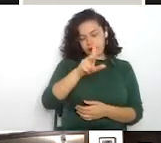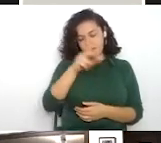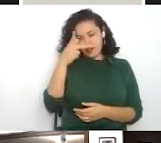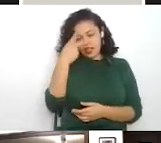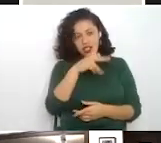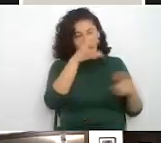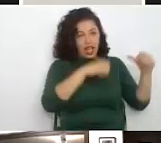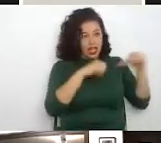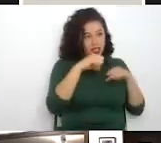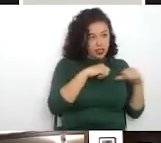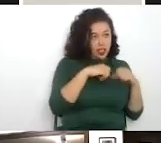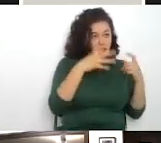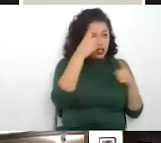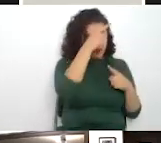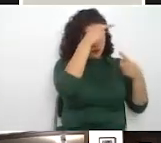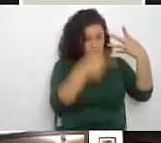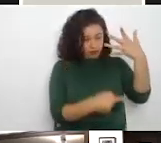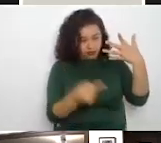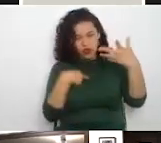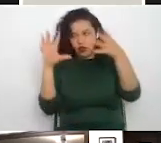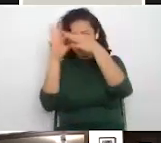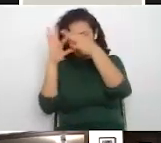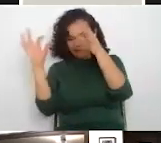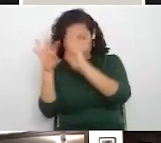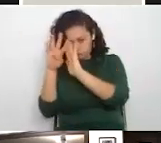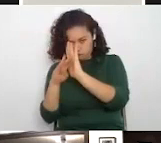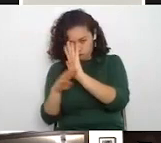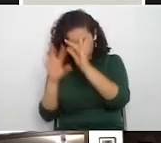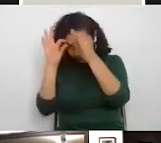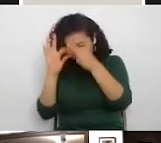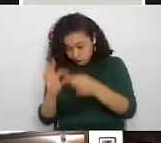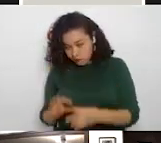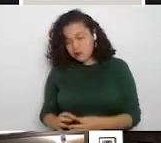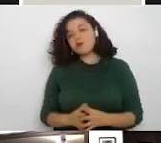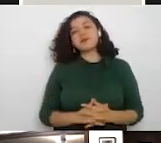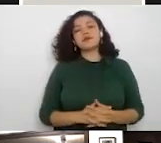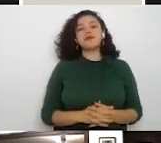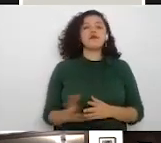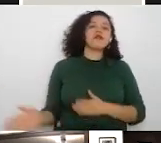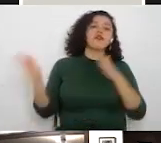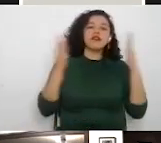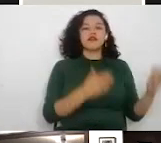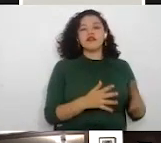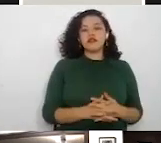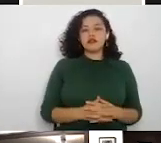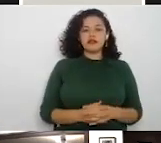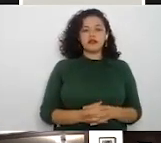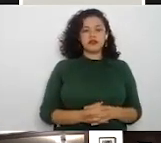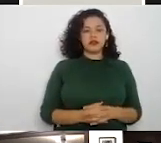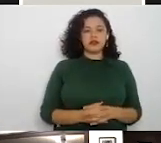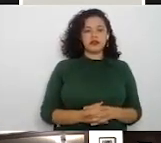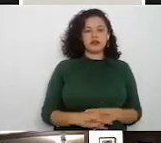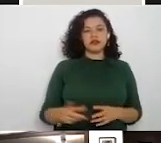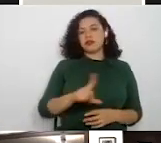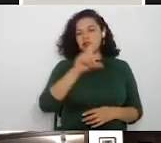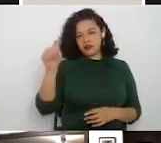la descripción de las diferentes actividades que conforman el proceso. Por favor, lo que sigue. Luego, pues